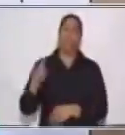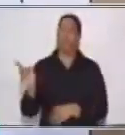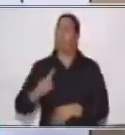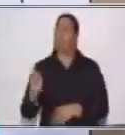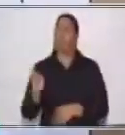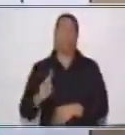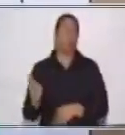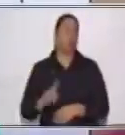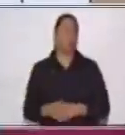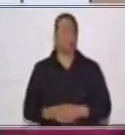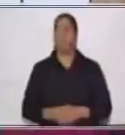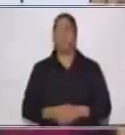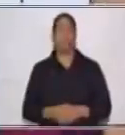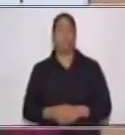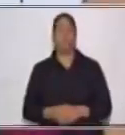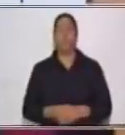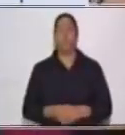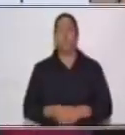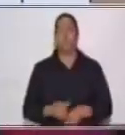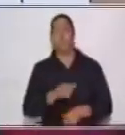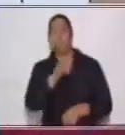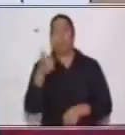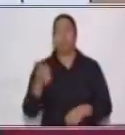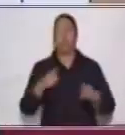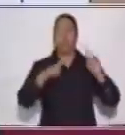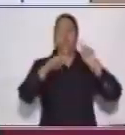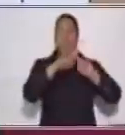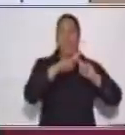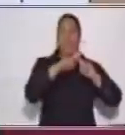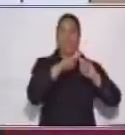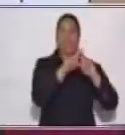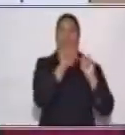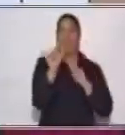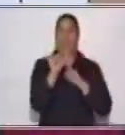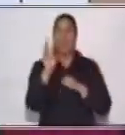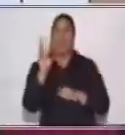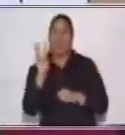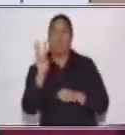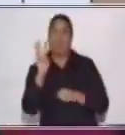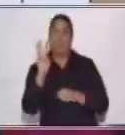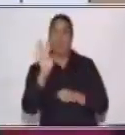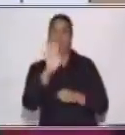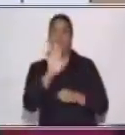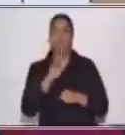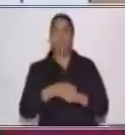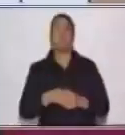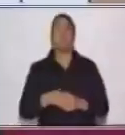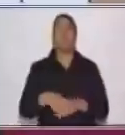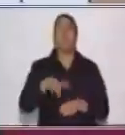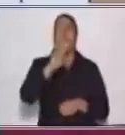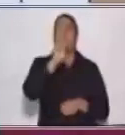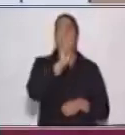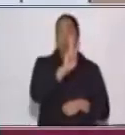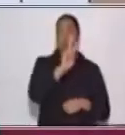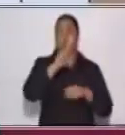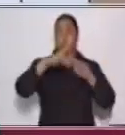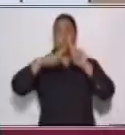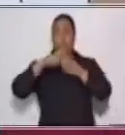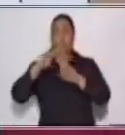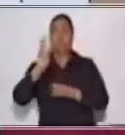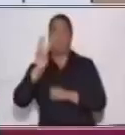que estoy buscando. Para x igual a 3, entonces coloco 3, 2 por 3 es